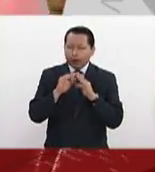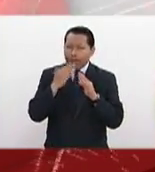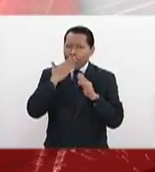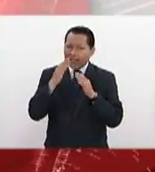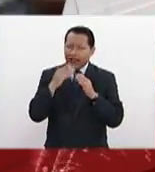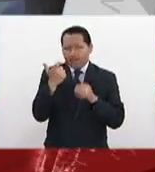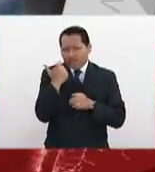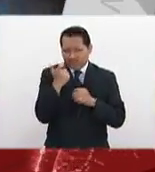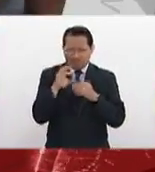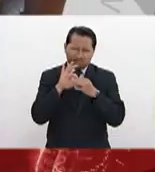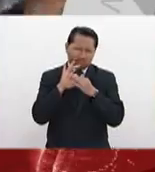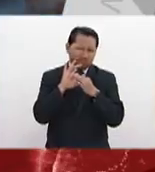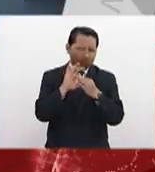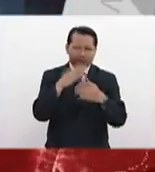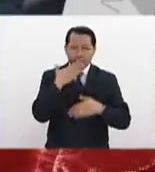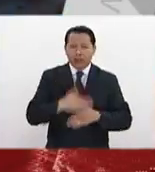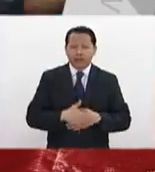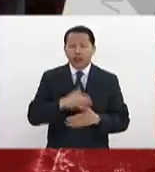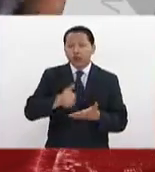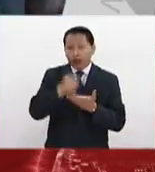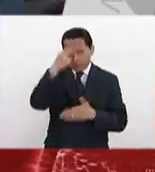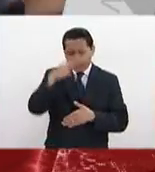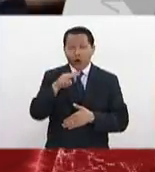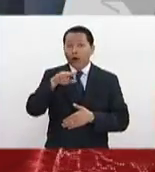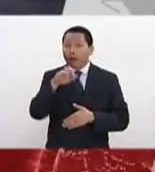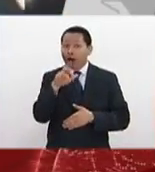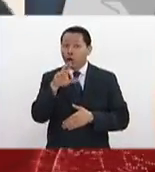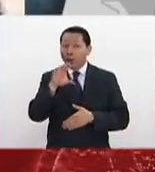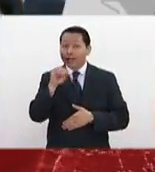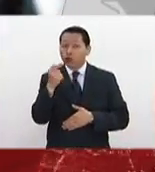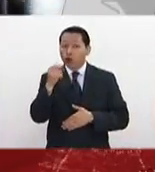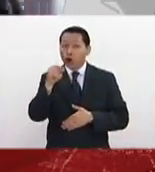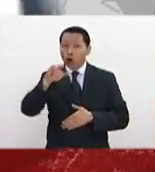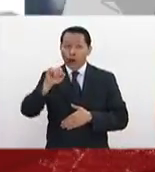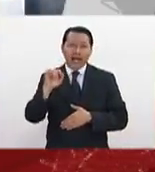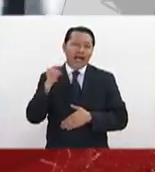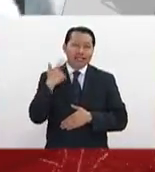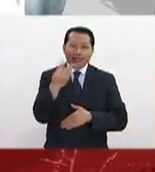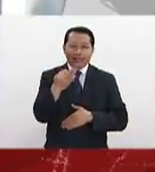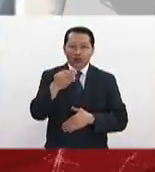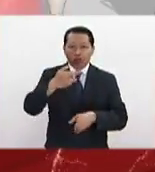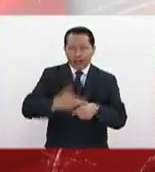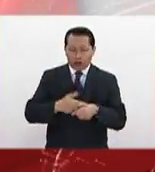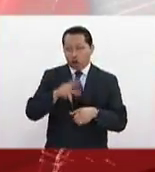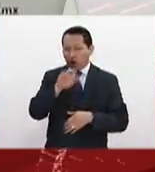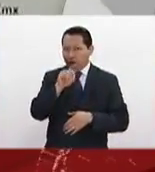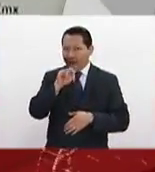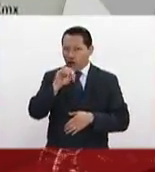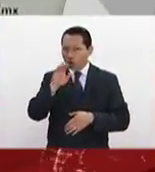macroeconómica. Detienen en la Ciudad de México a Mauricio Góngora, ex tesorero de Roberto Borge.